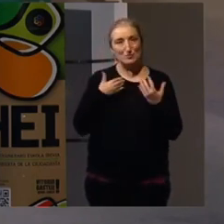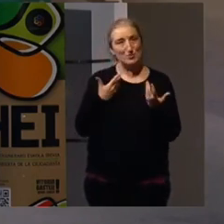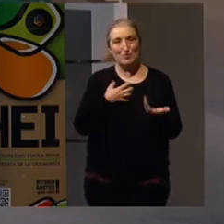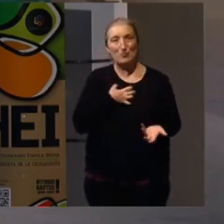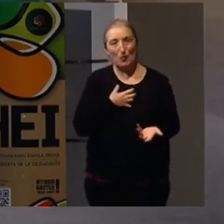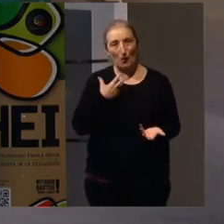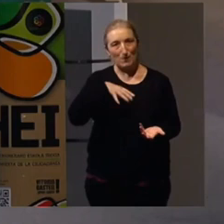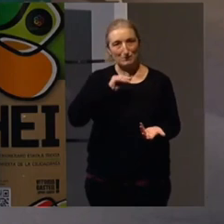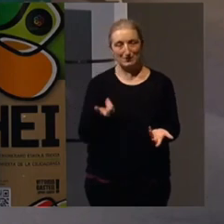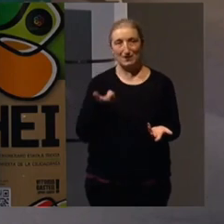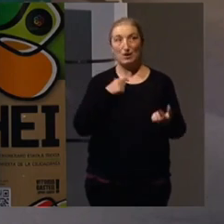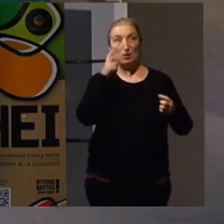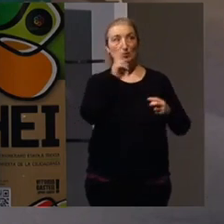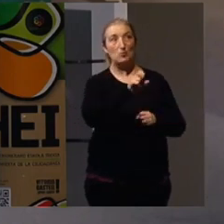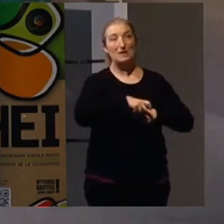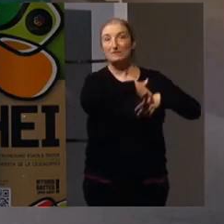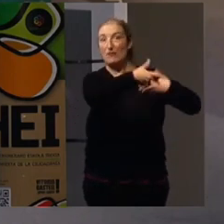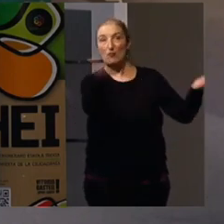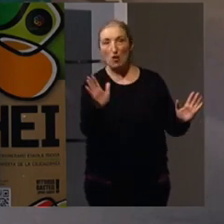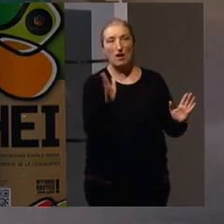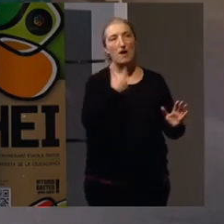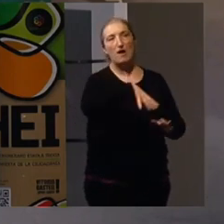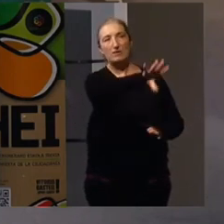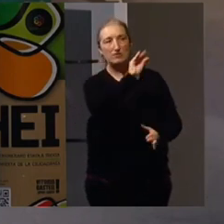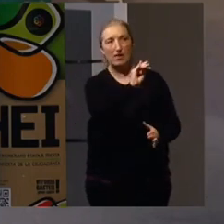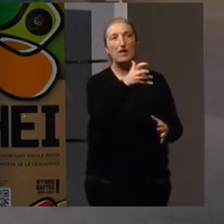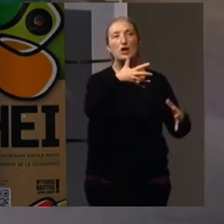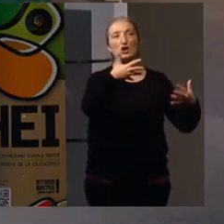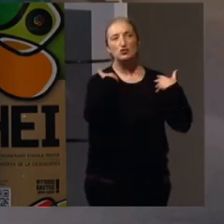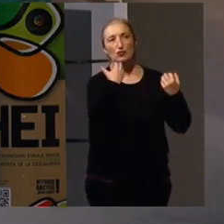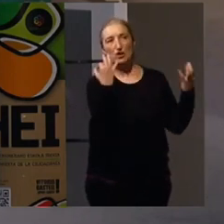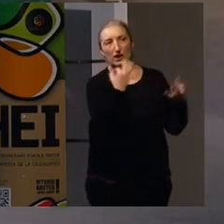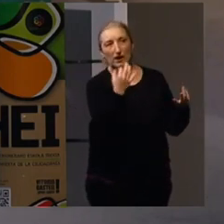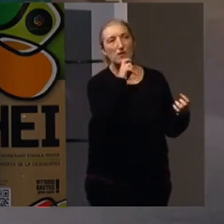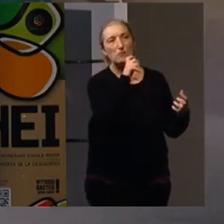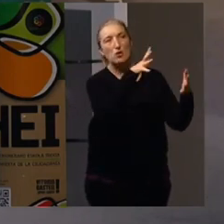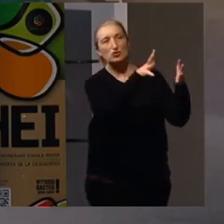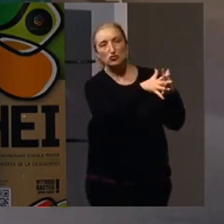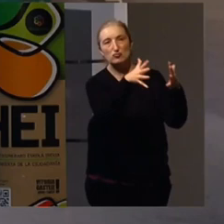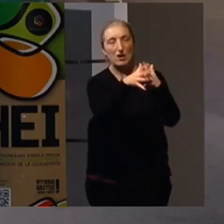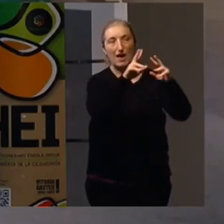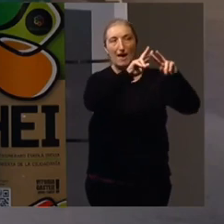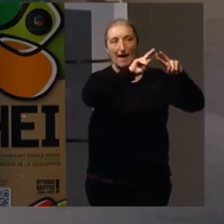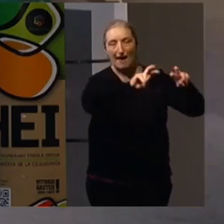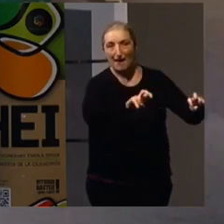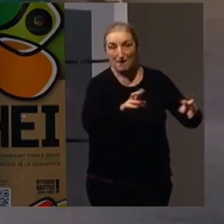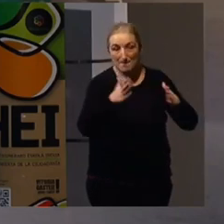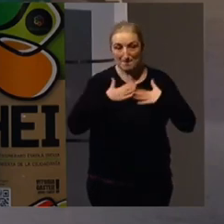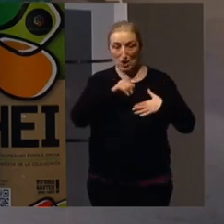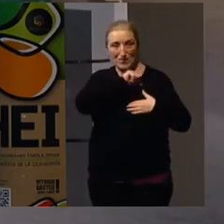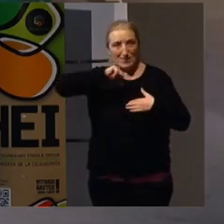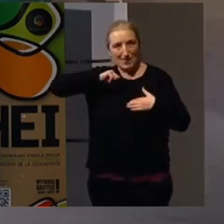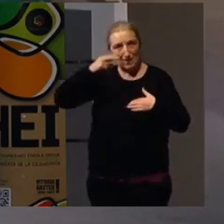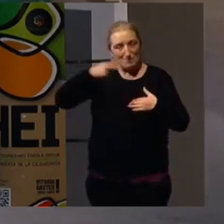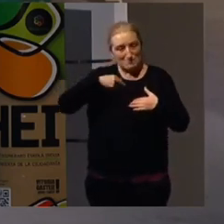incluso cuando quieres pensar en lo macro y que las raíces del sufrimiento pueden estar en lo macro, cuesta mucho para la narrativa individual meterlo ahí,